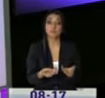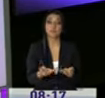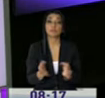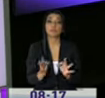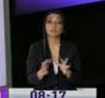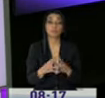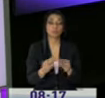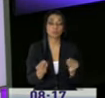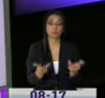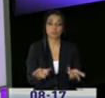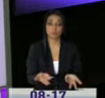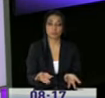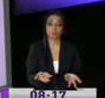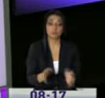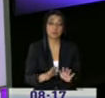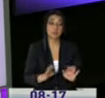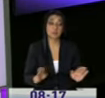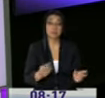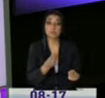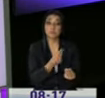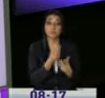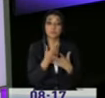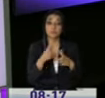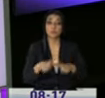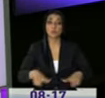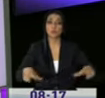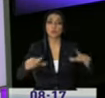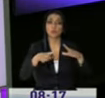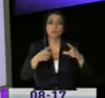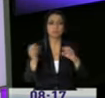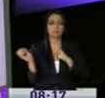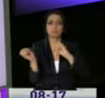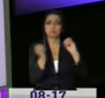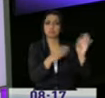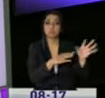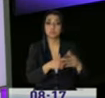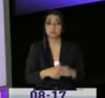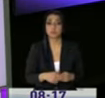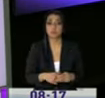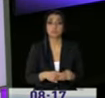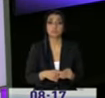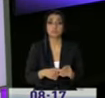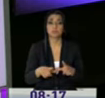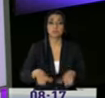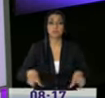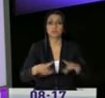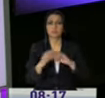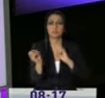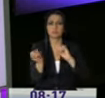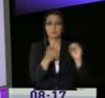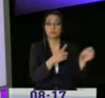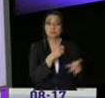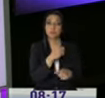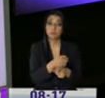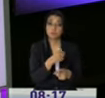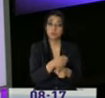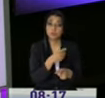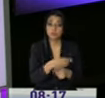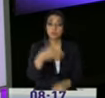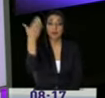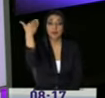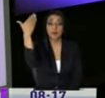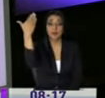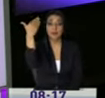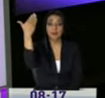a intervenir esa zona. Zona olvidada, así, olvidada. Por eso, señor alcalde Rodas, ¿ha visto esos letreros